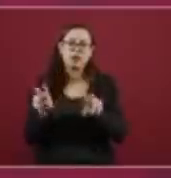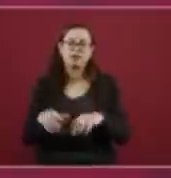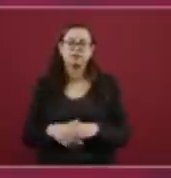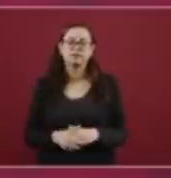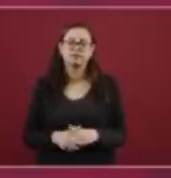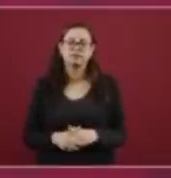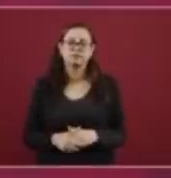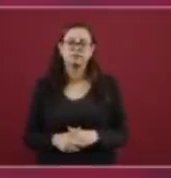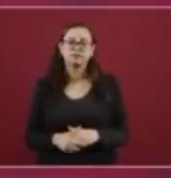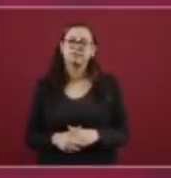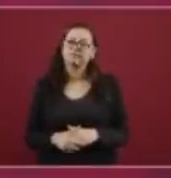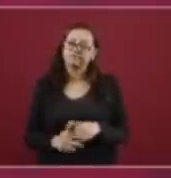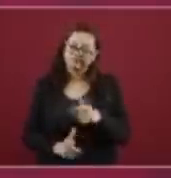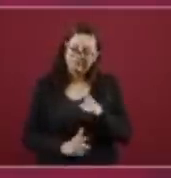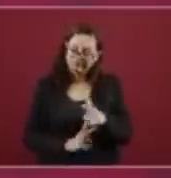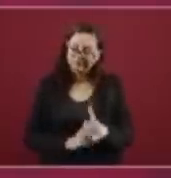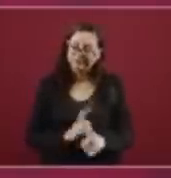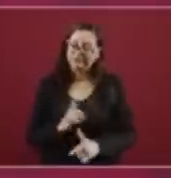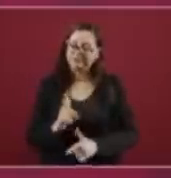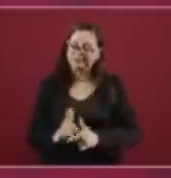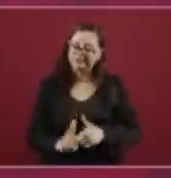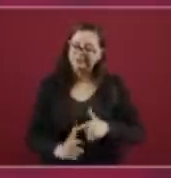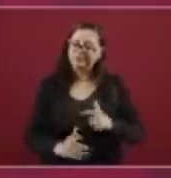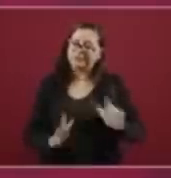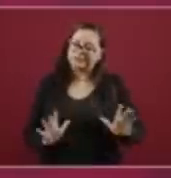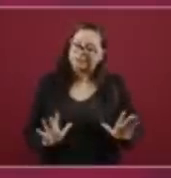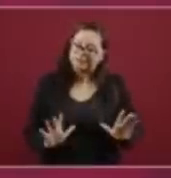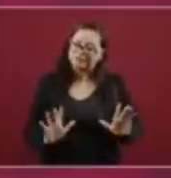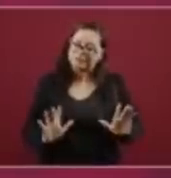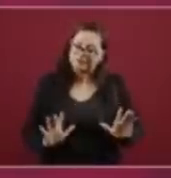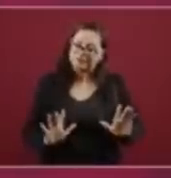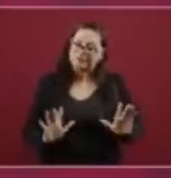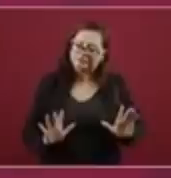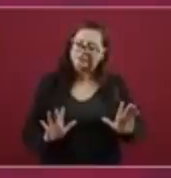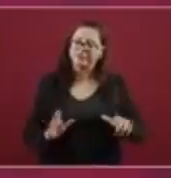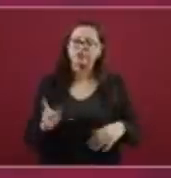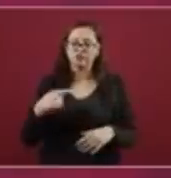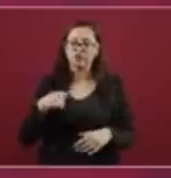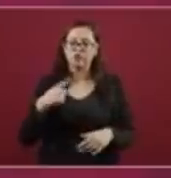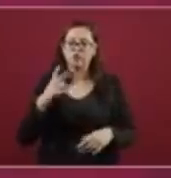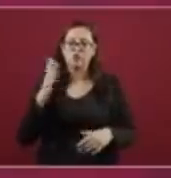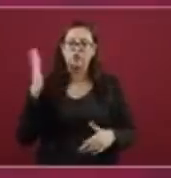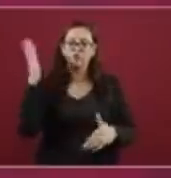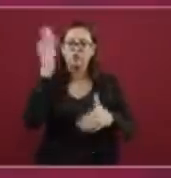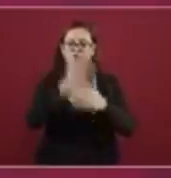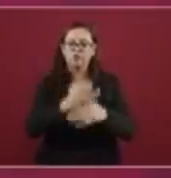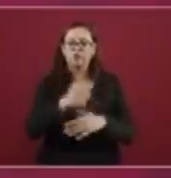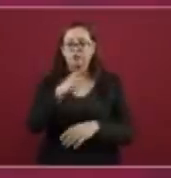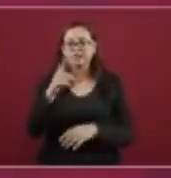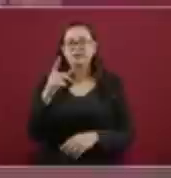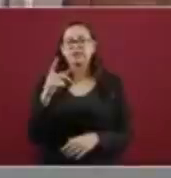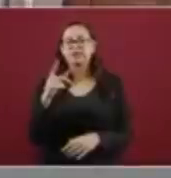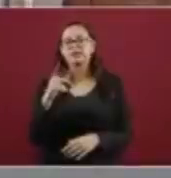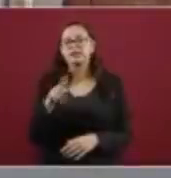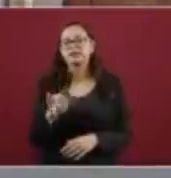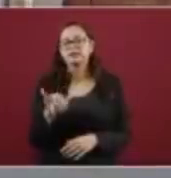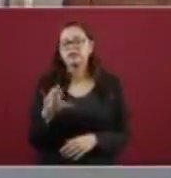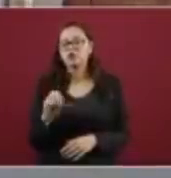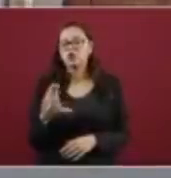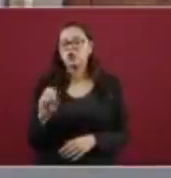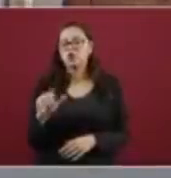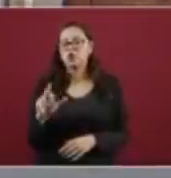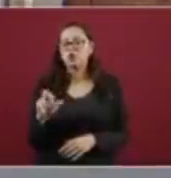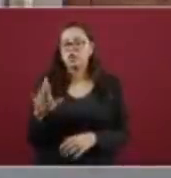es empujar el elefante. Estuve por allá, fui a San Luis Río Colorado, y ahí sí se está